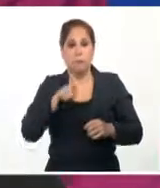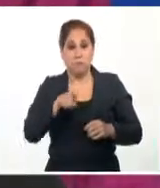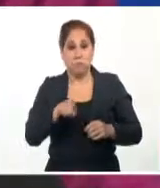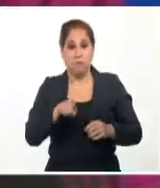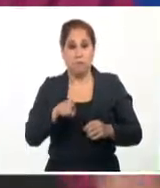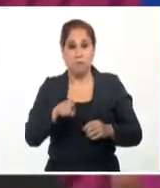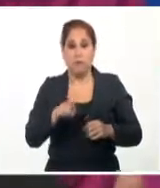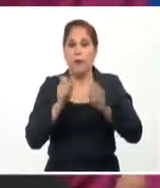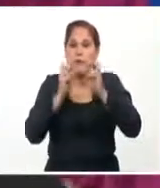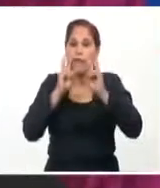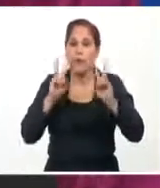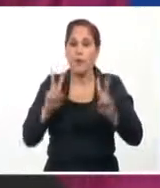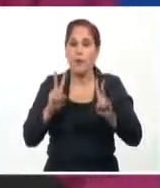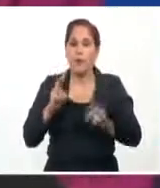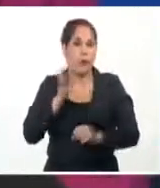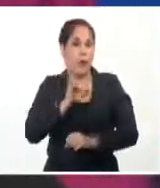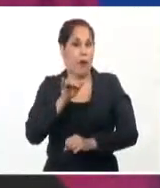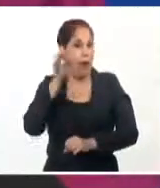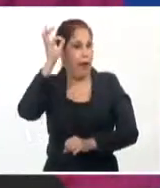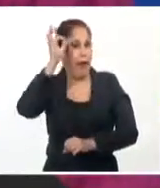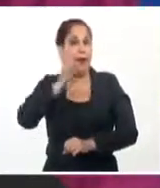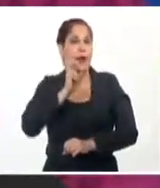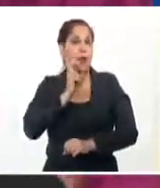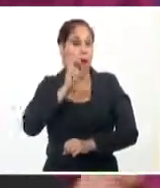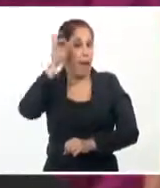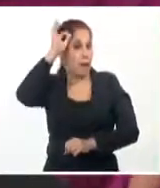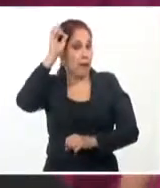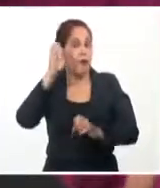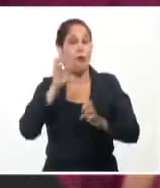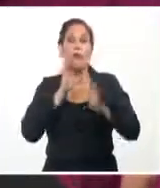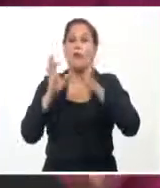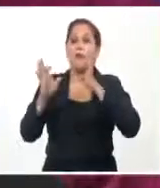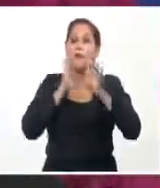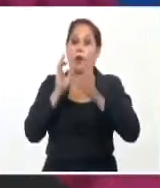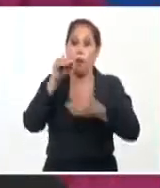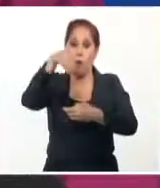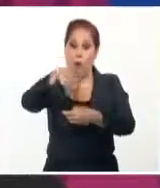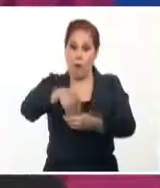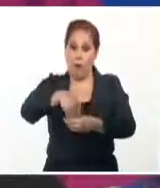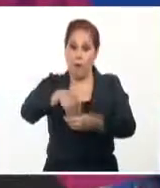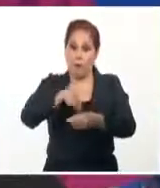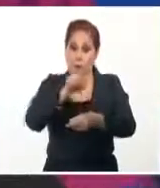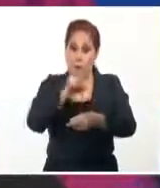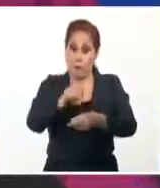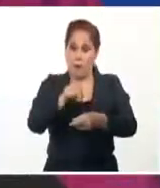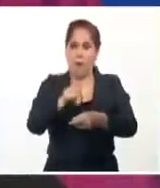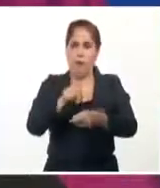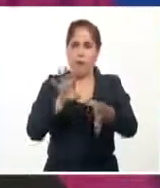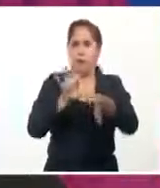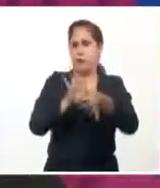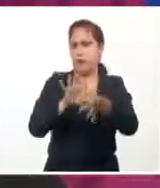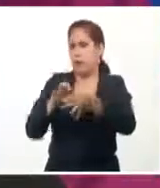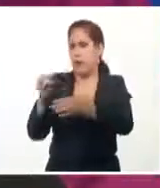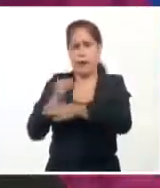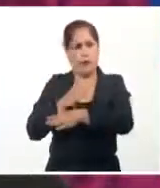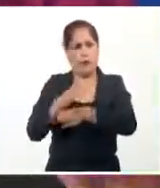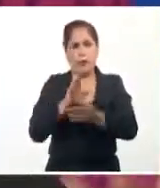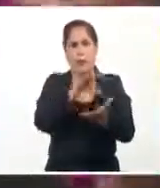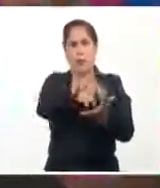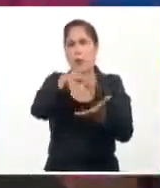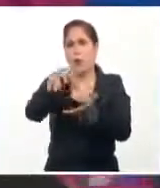transmitir en español desde el Facebook Centro Memorial Martin Luther King, encadenado con muchos sitios